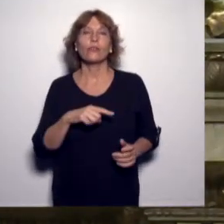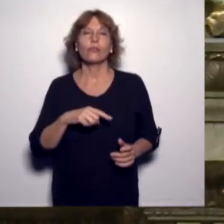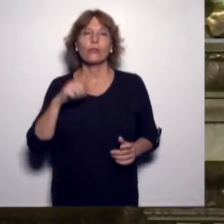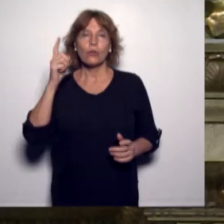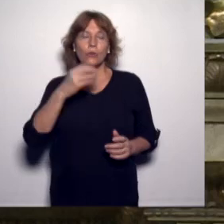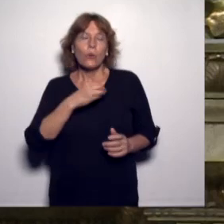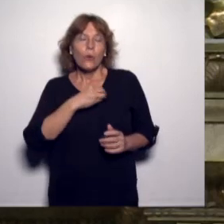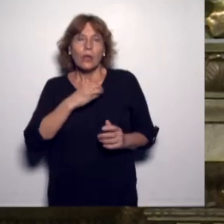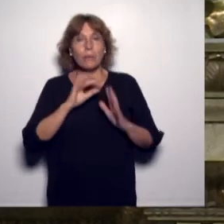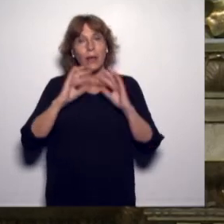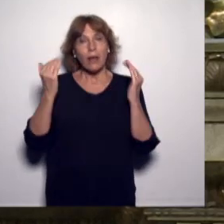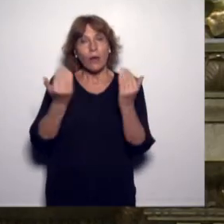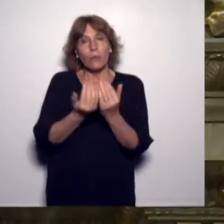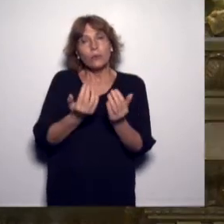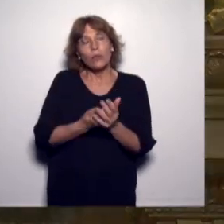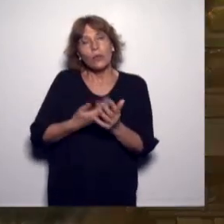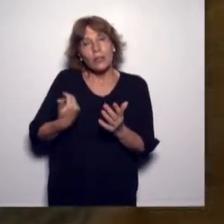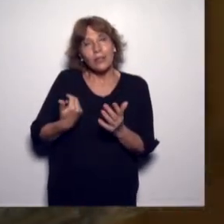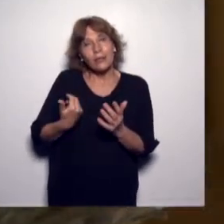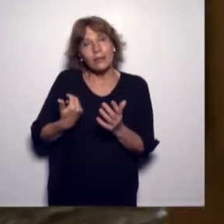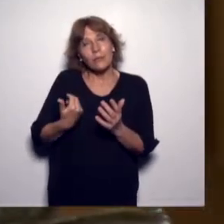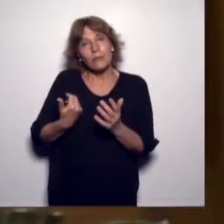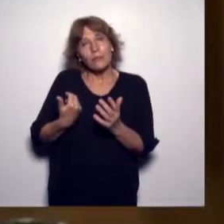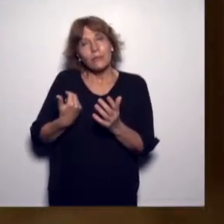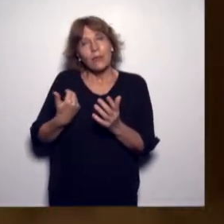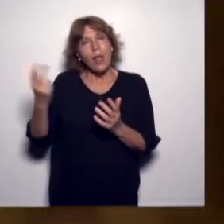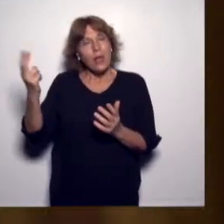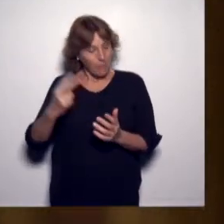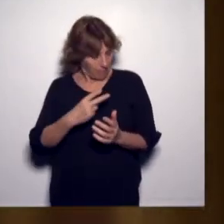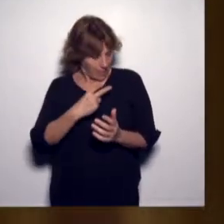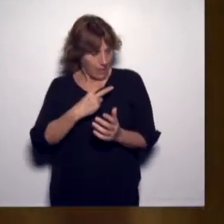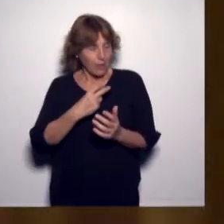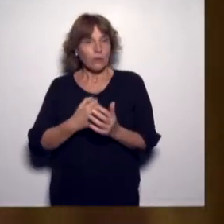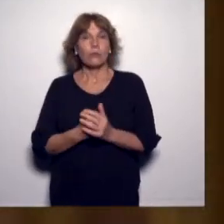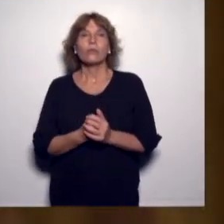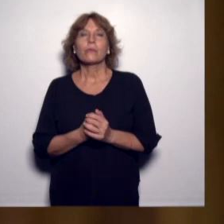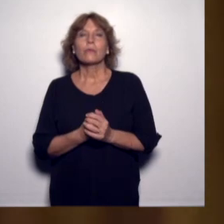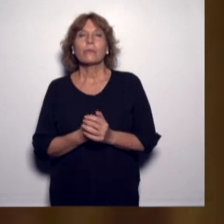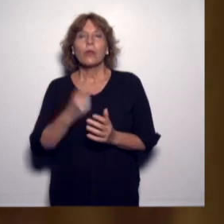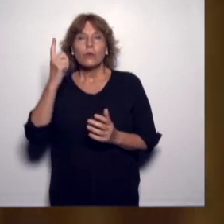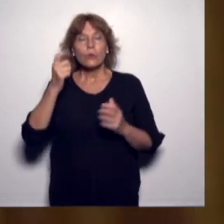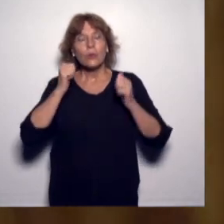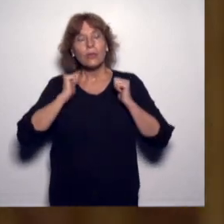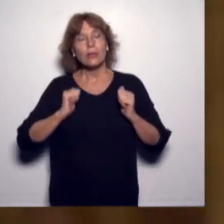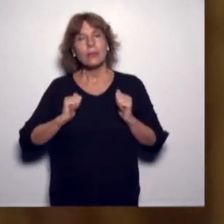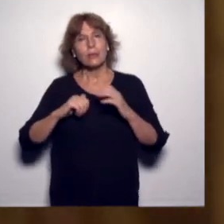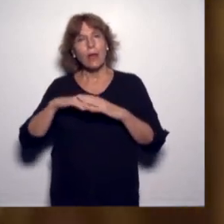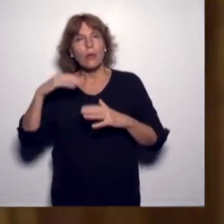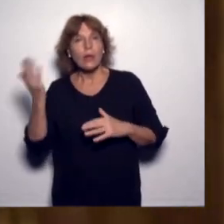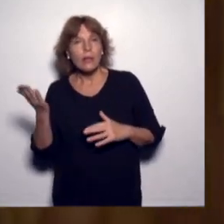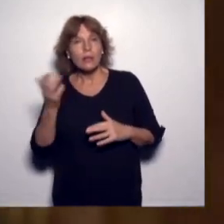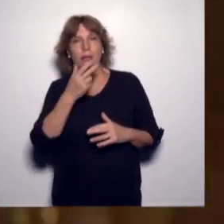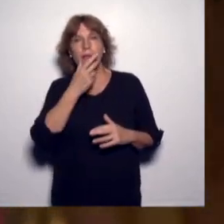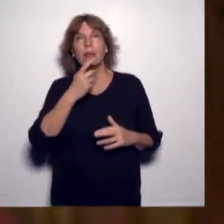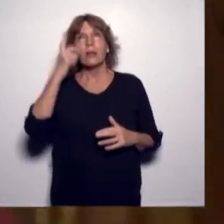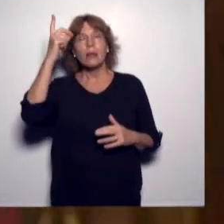nosotros. Tú que quitas el pecado del mundo, atiende nuestra súplica. Tú que estás